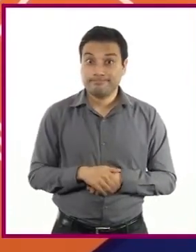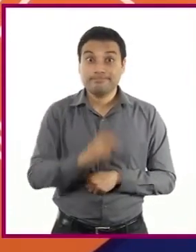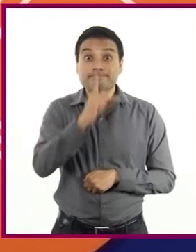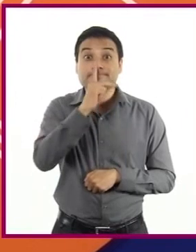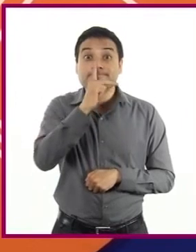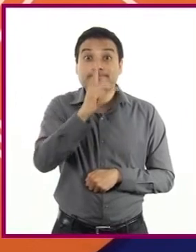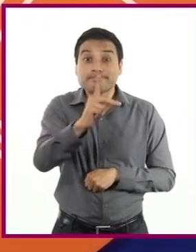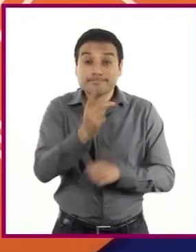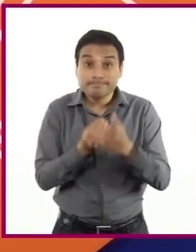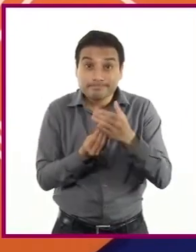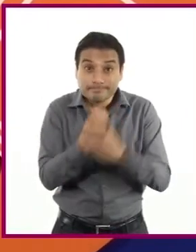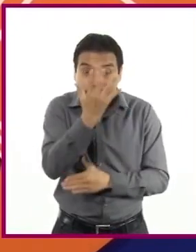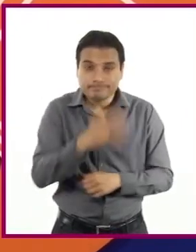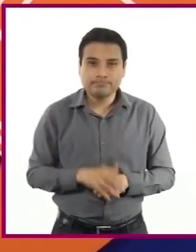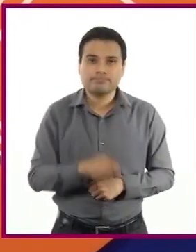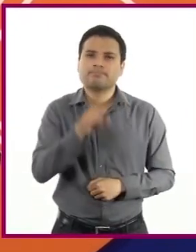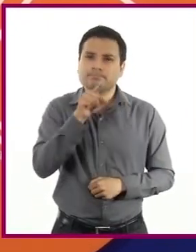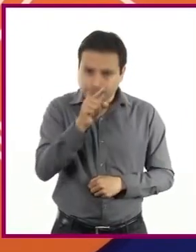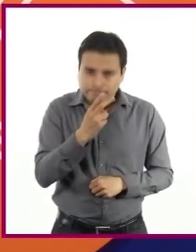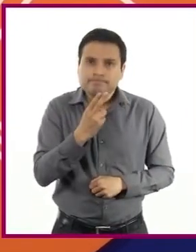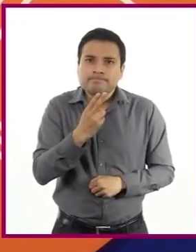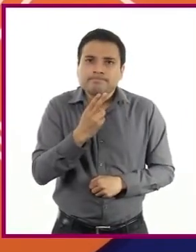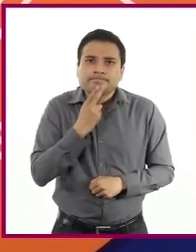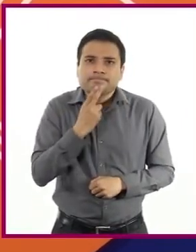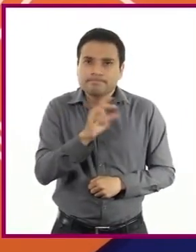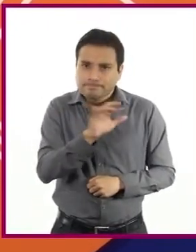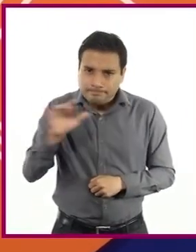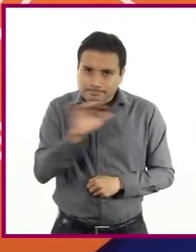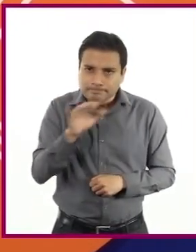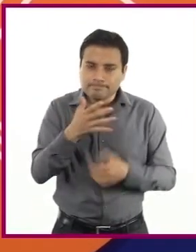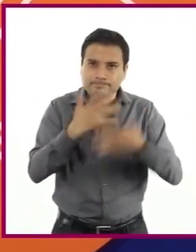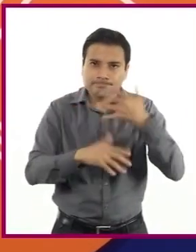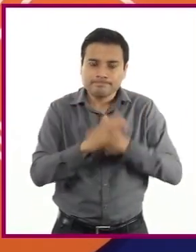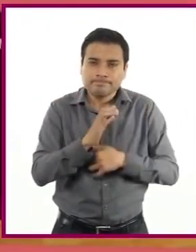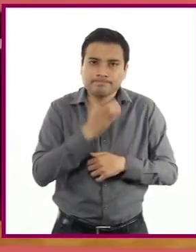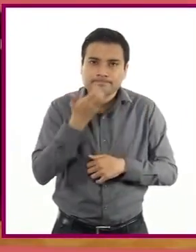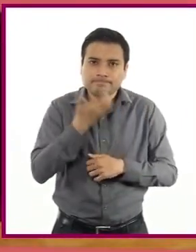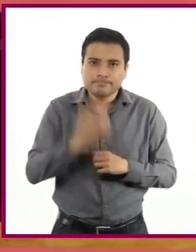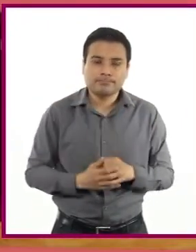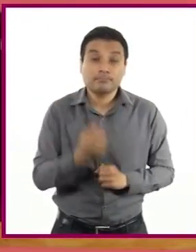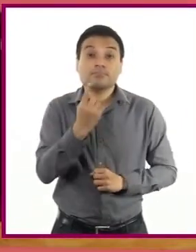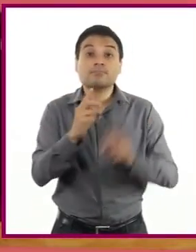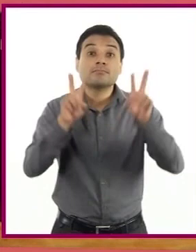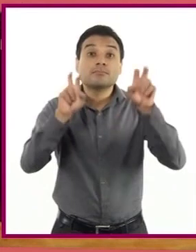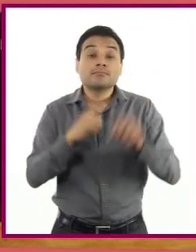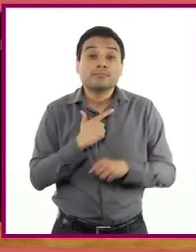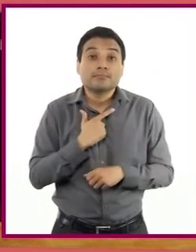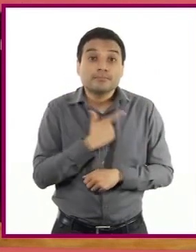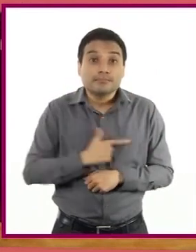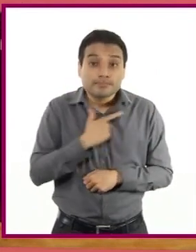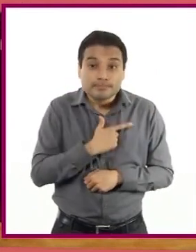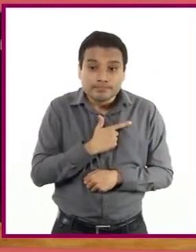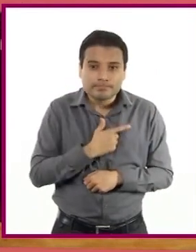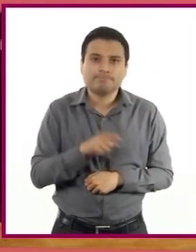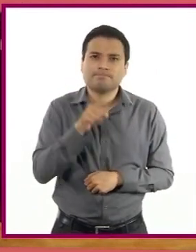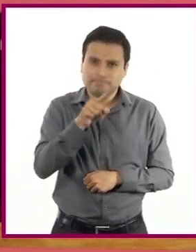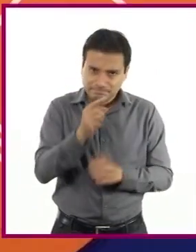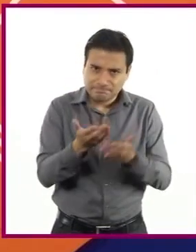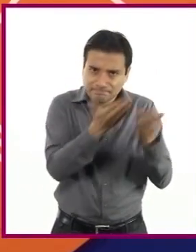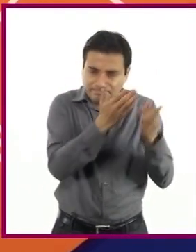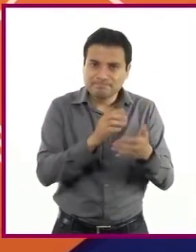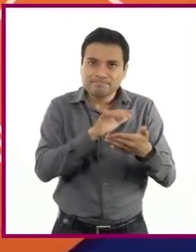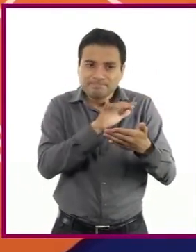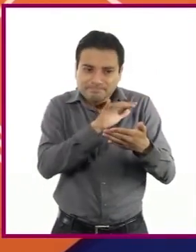Incorpórenlas a su vocabulario cotidiano. Piensen en un tema que les atraiga mucho. Lean la información que